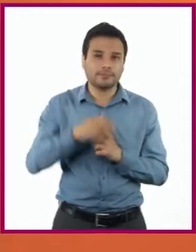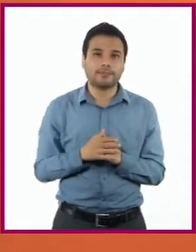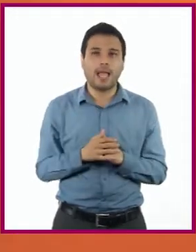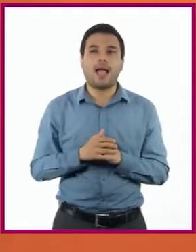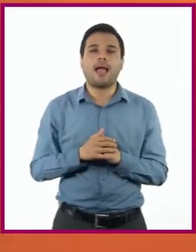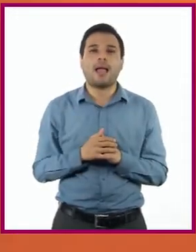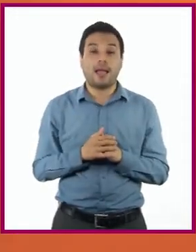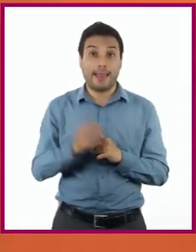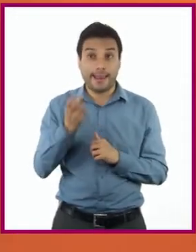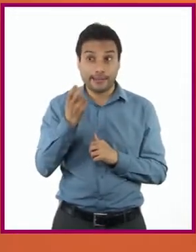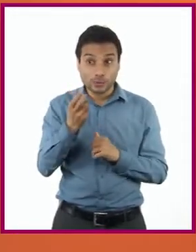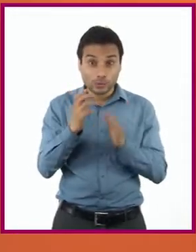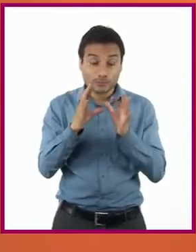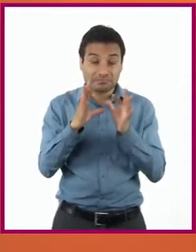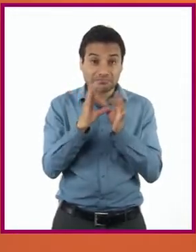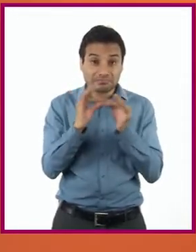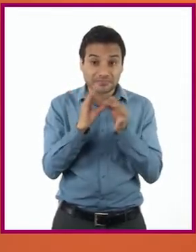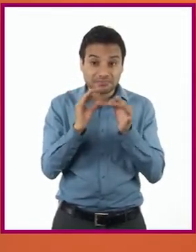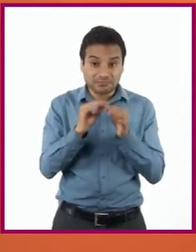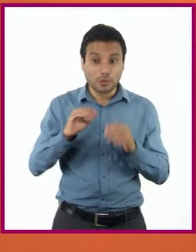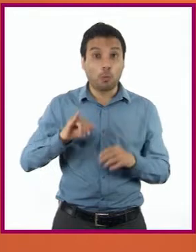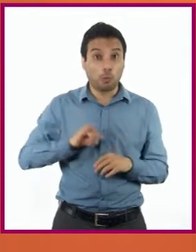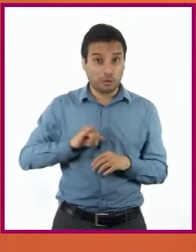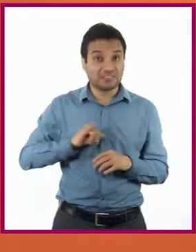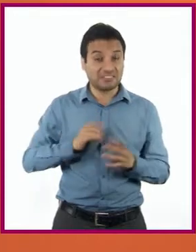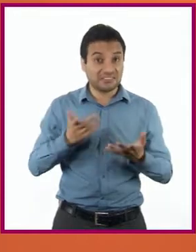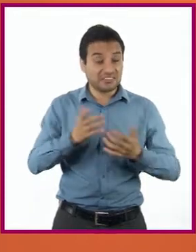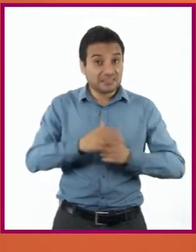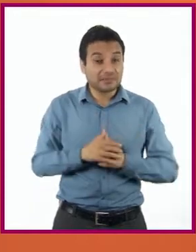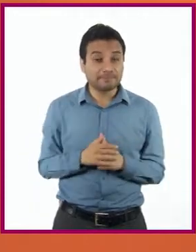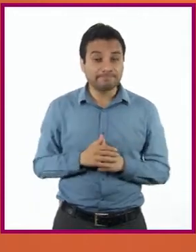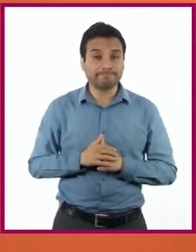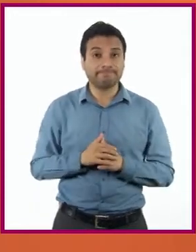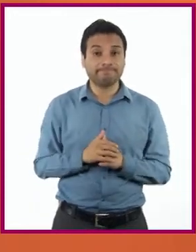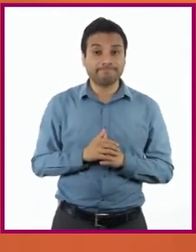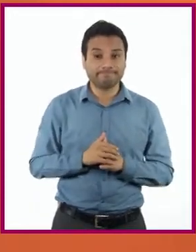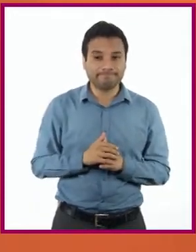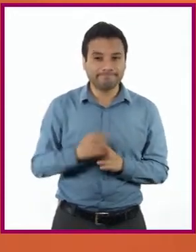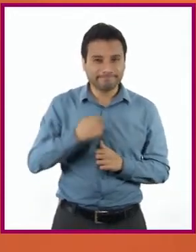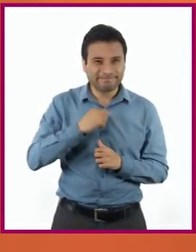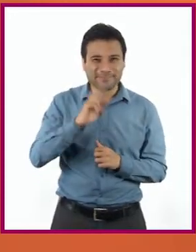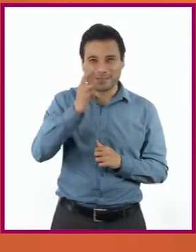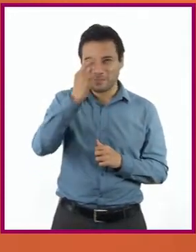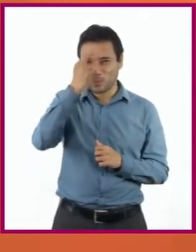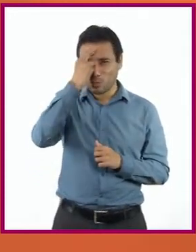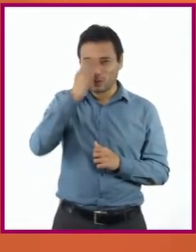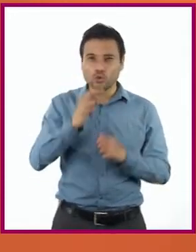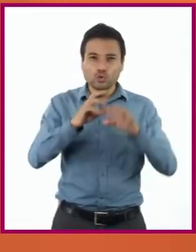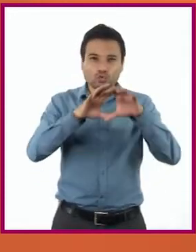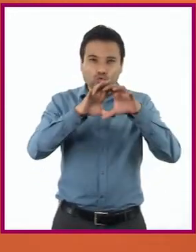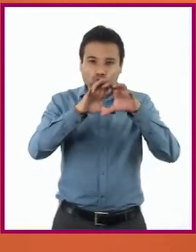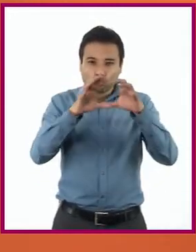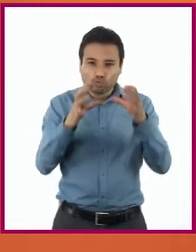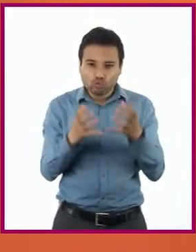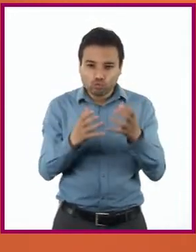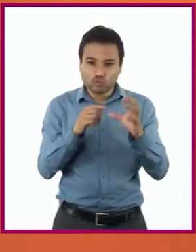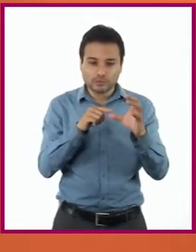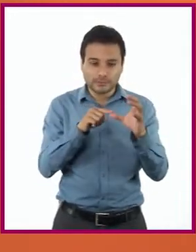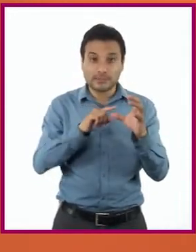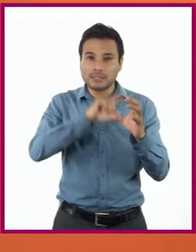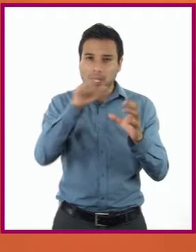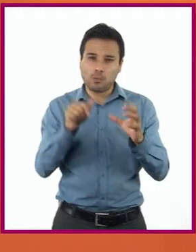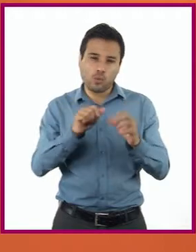planteamiento de Aristóteles me parece muy interesante, maestra. Incluso recuerdo que la figura esférica fue retomada por